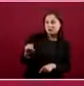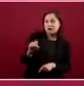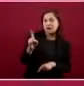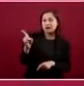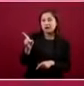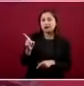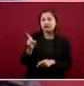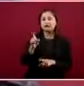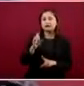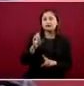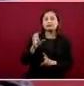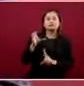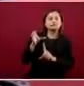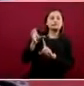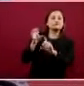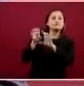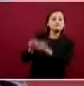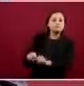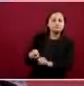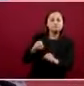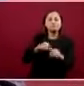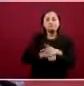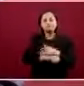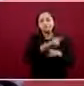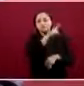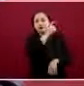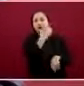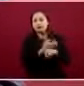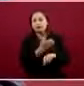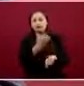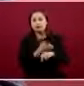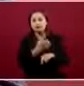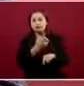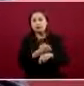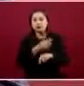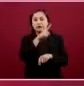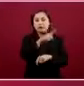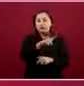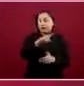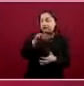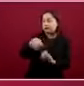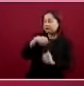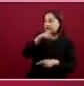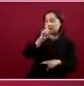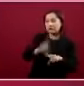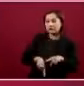se le devuelva a México, que no se incaute y se quede en Estados Unidos.